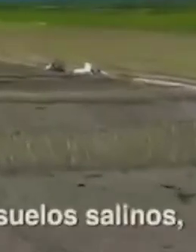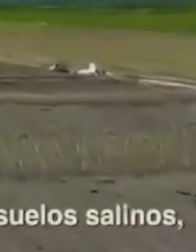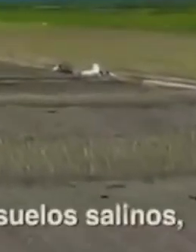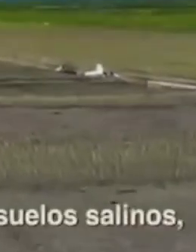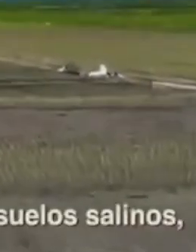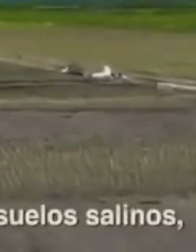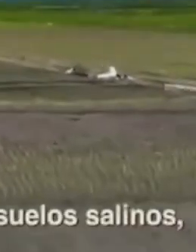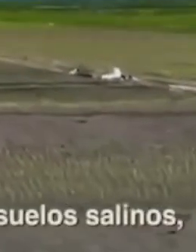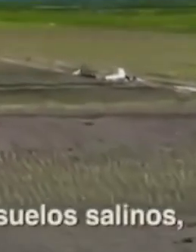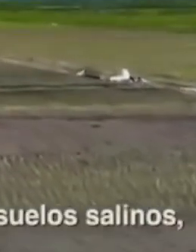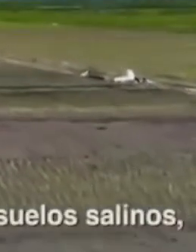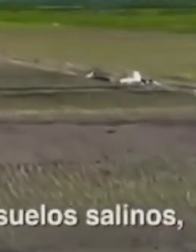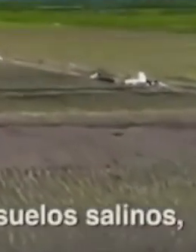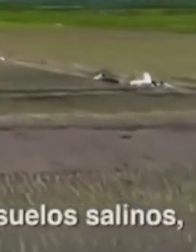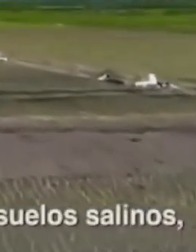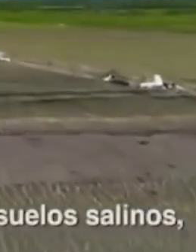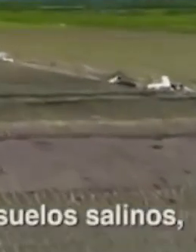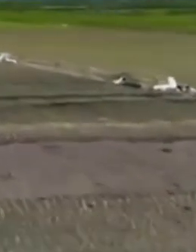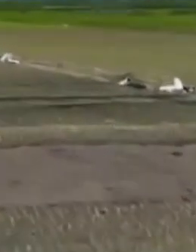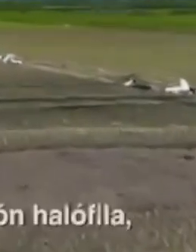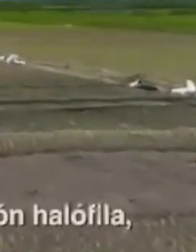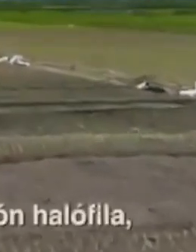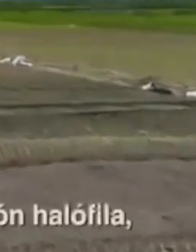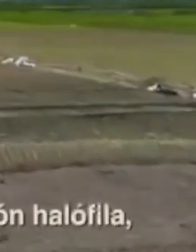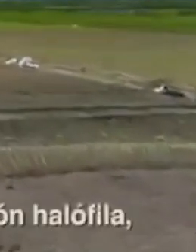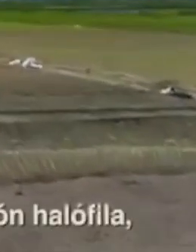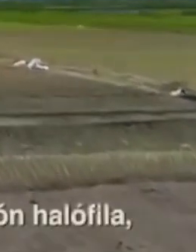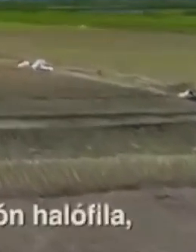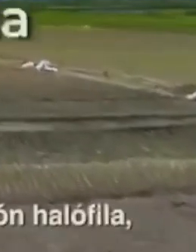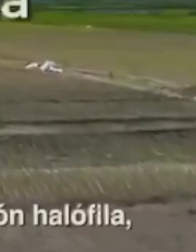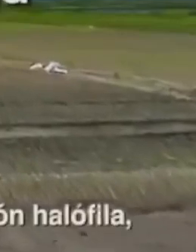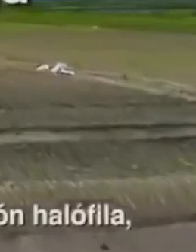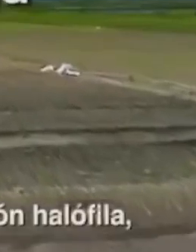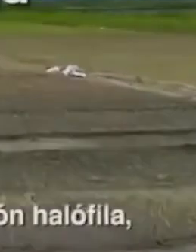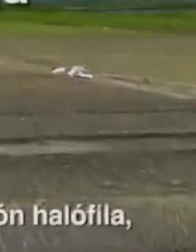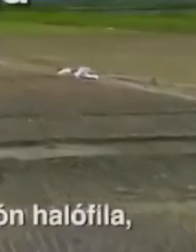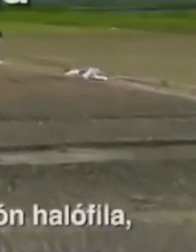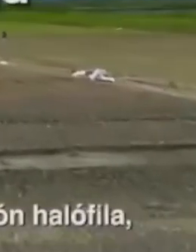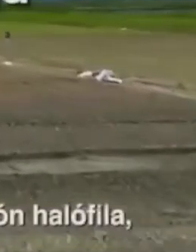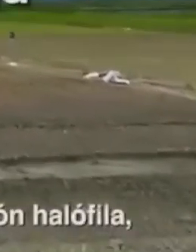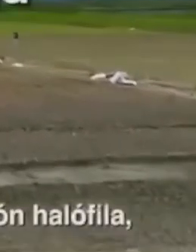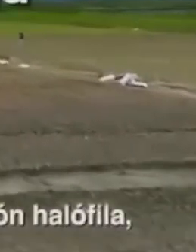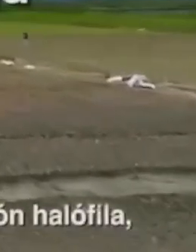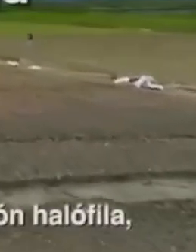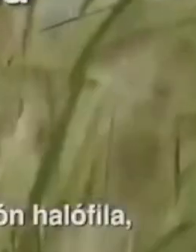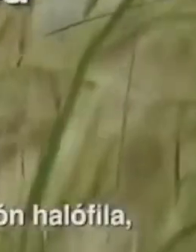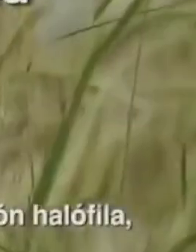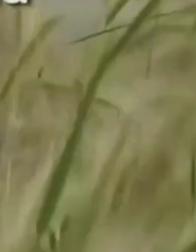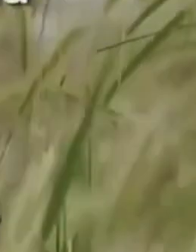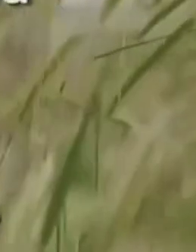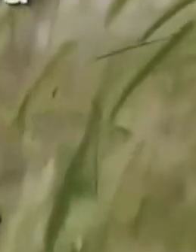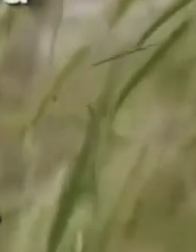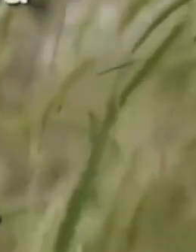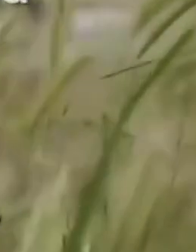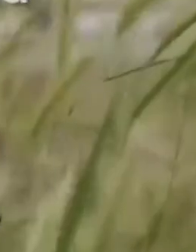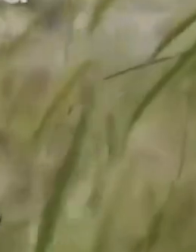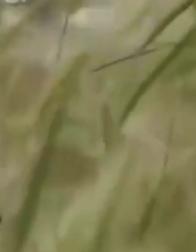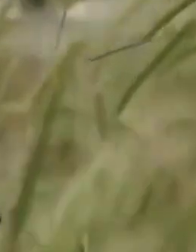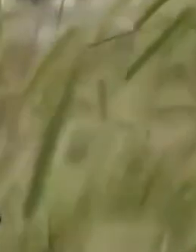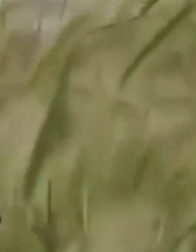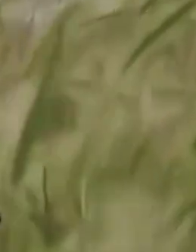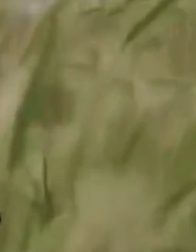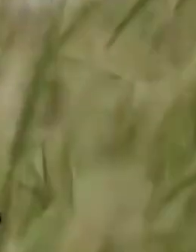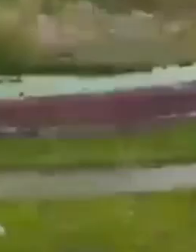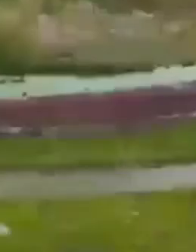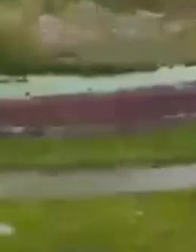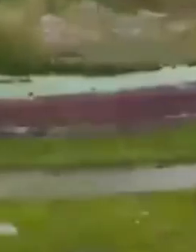trabajos de plantación para la cobertura de suelos salinos. A la fecha, se han colocado 200.000 piezas de vegetación halófila para cumplir con su proceso